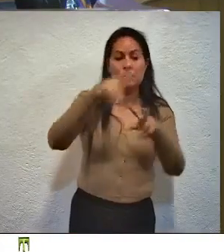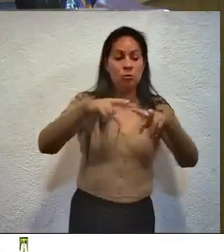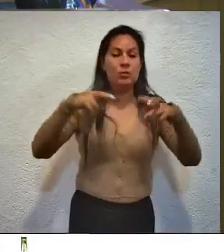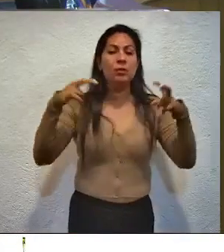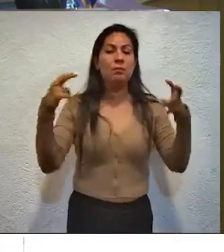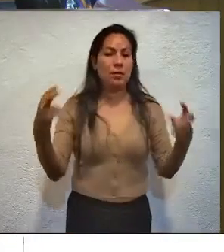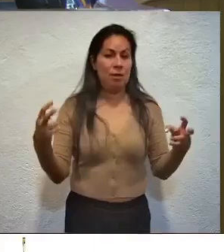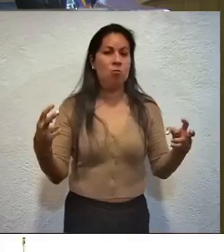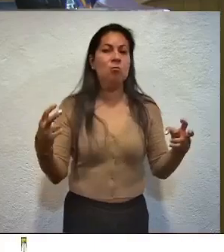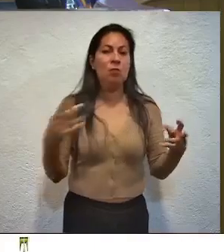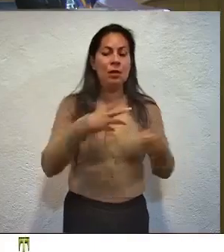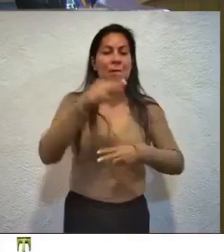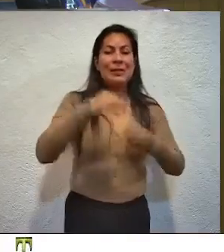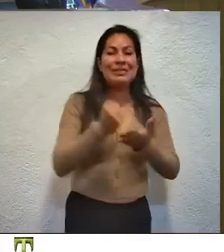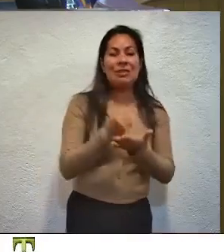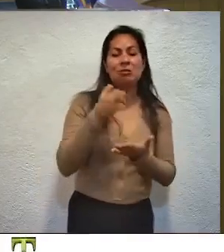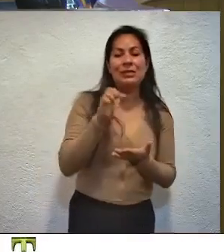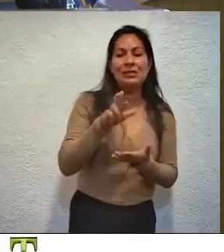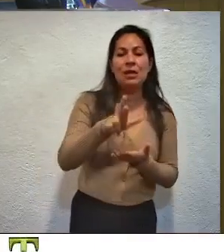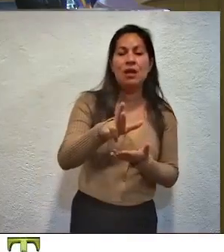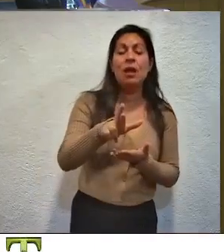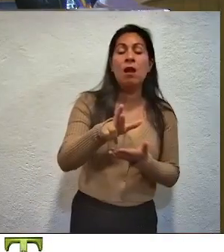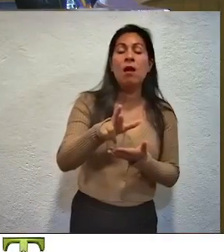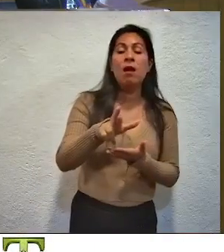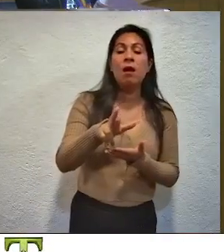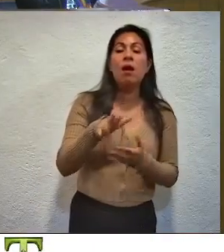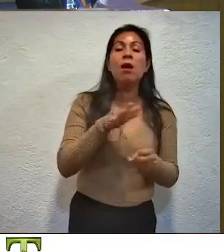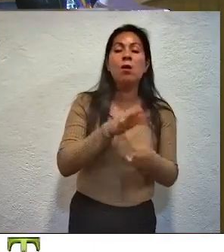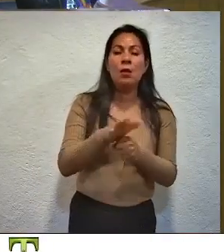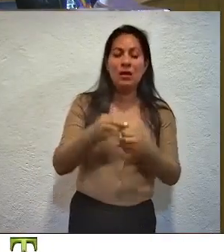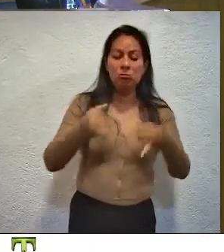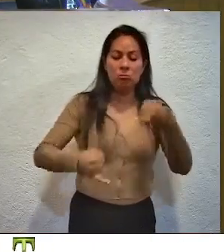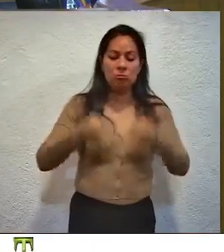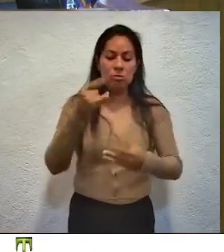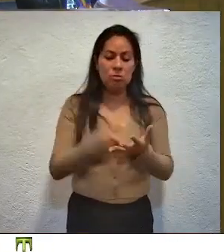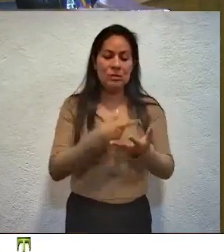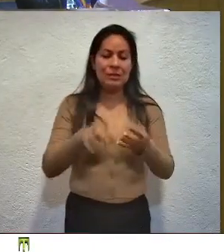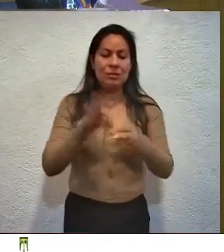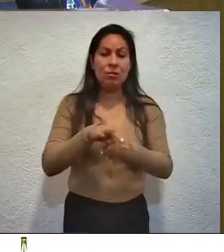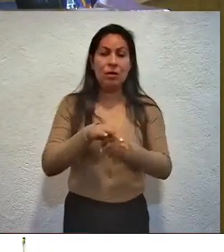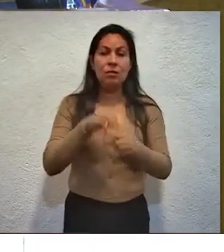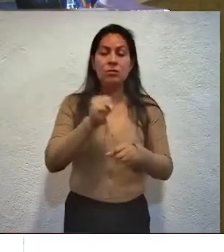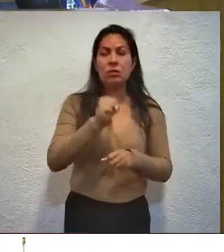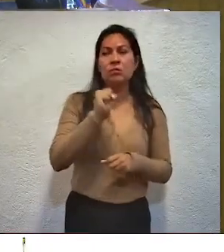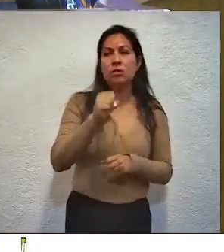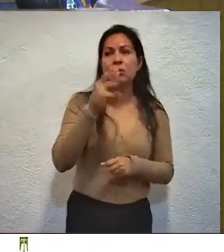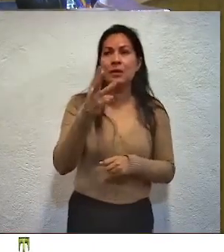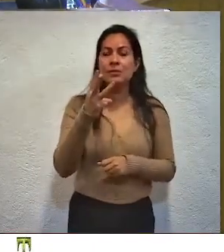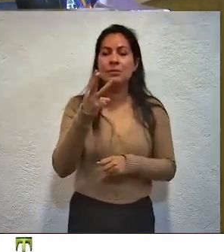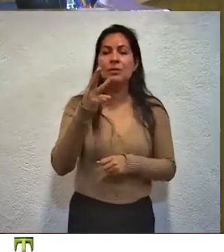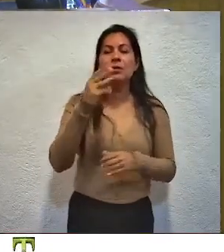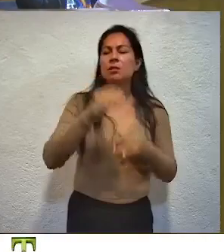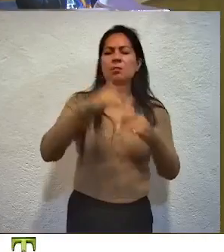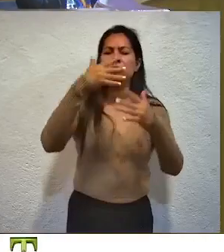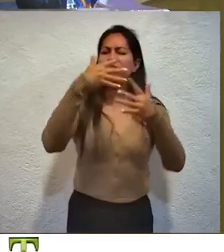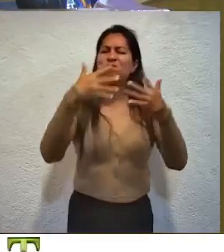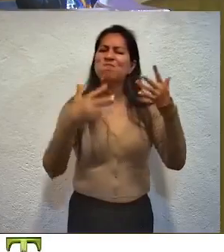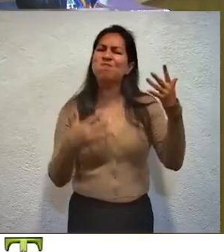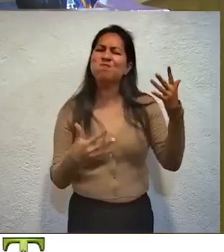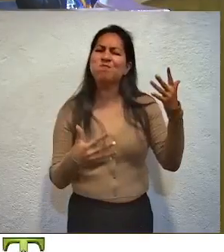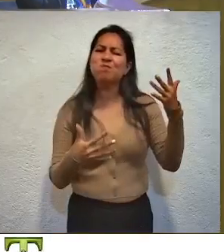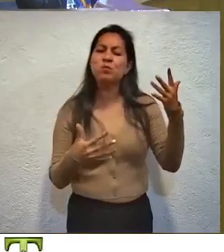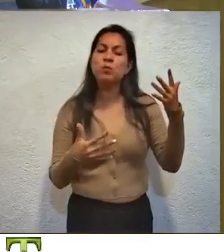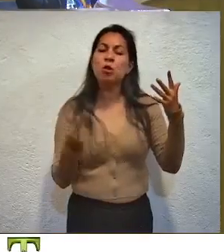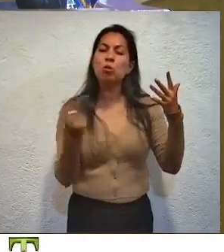de este Pleno el magistrado César Salgado Alpizar relativo a los juicios electorales ciudadanos 003 y su acumulado